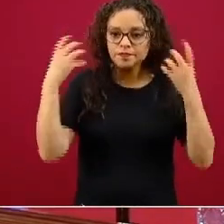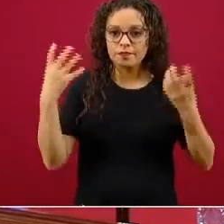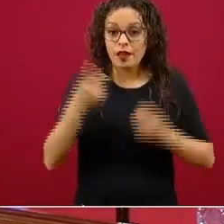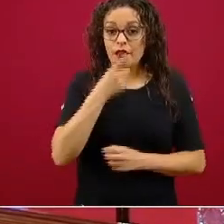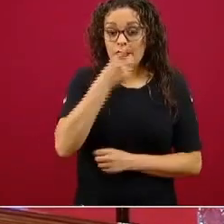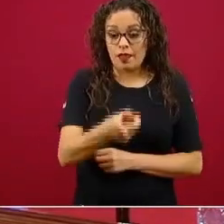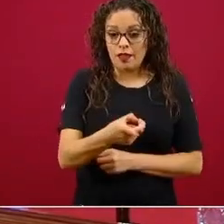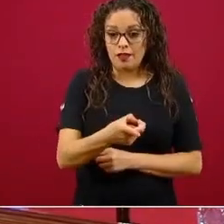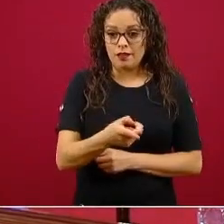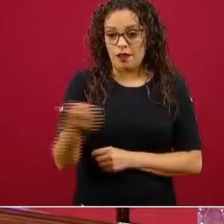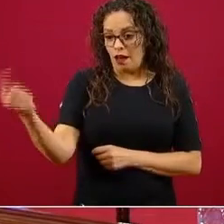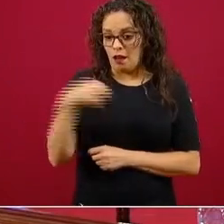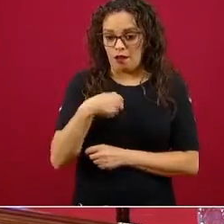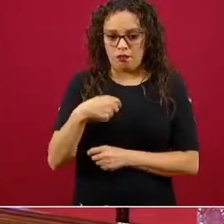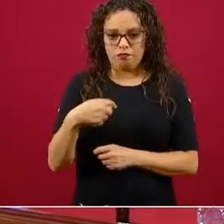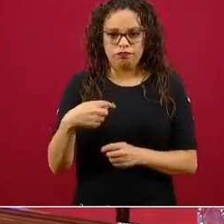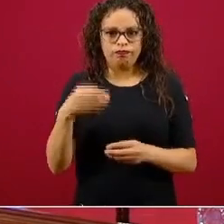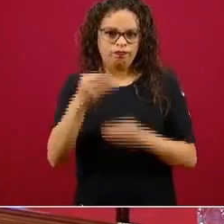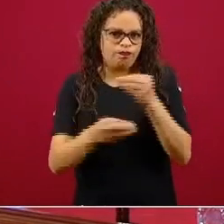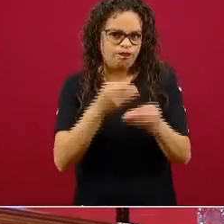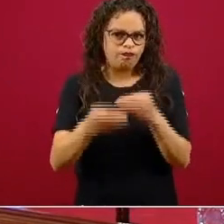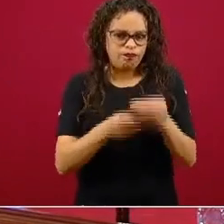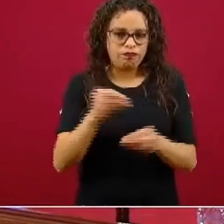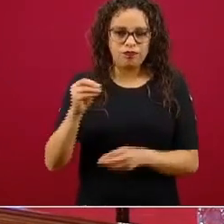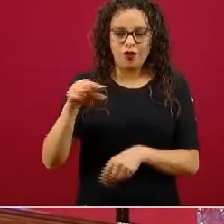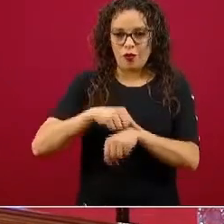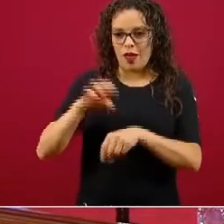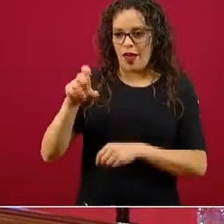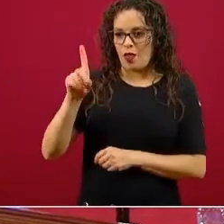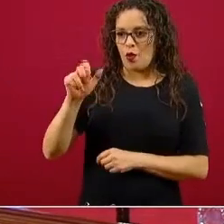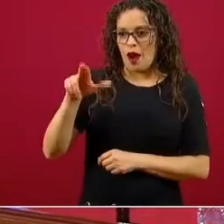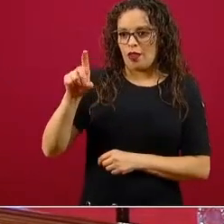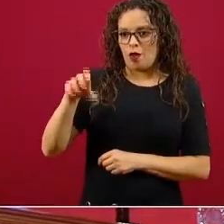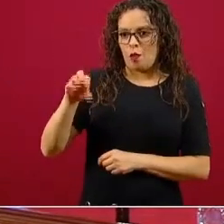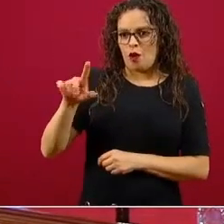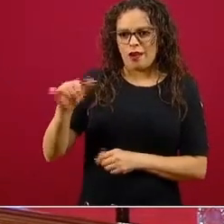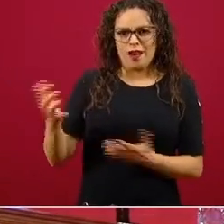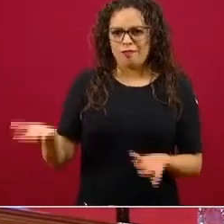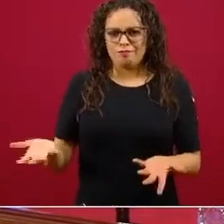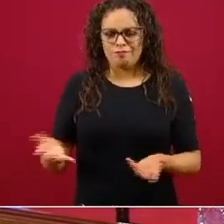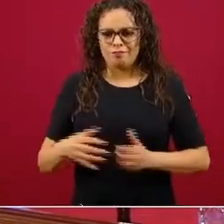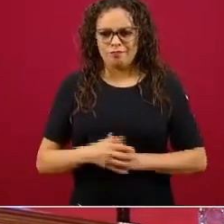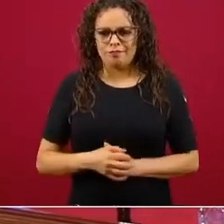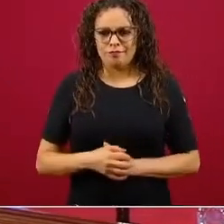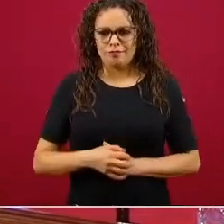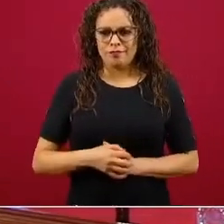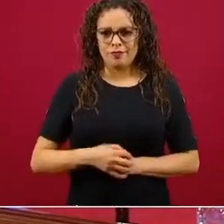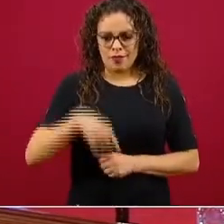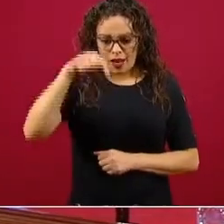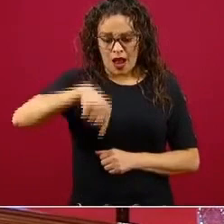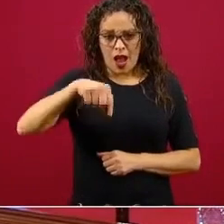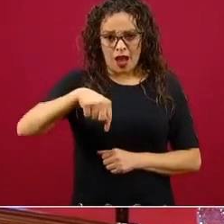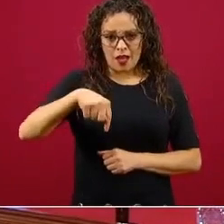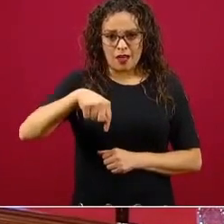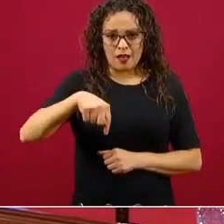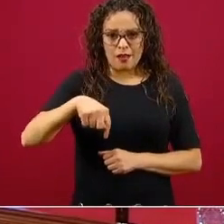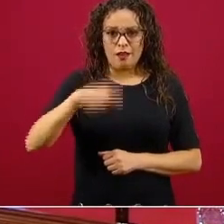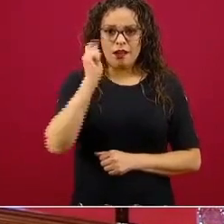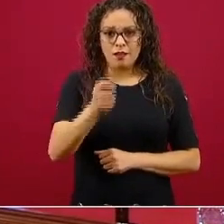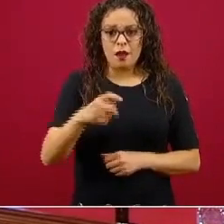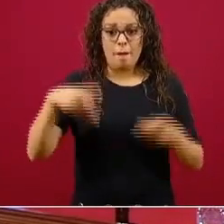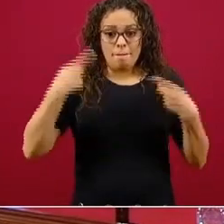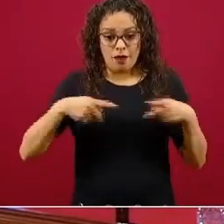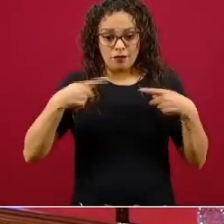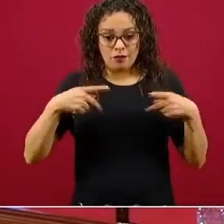aquí en la reunión ayer y quienes nos vieron, y está la grabación, saben que eso no fue lo que dijimos. No tenemos pleito alguno, al contrario,